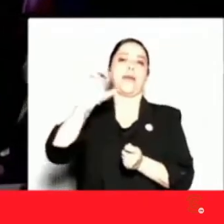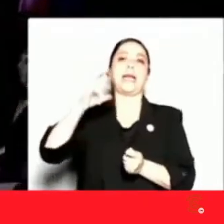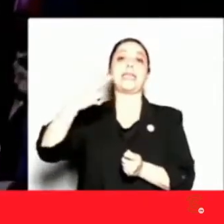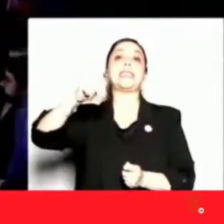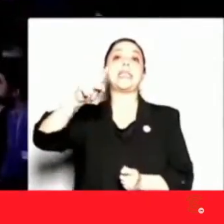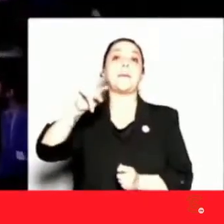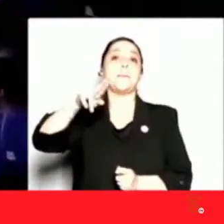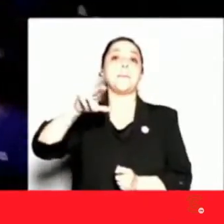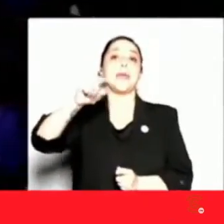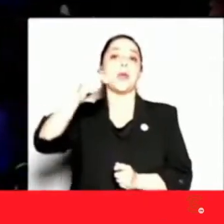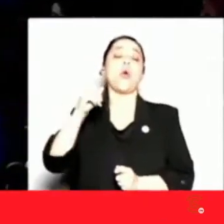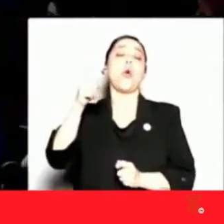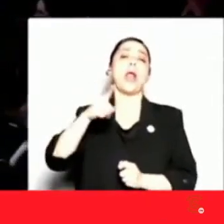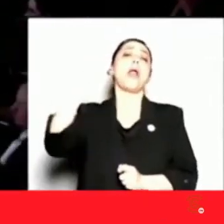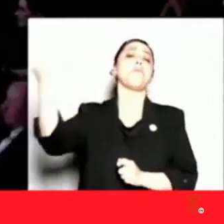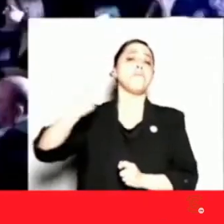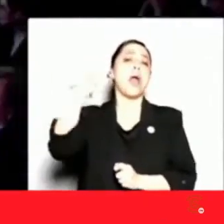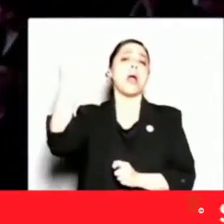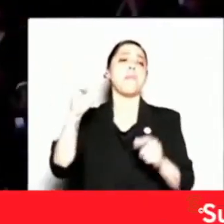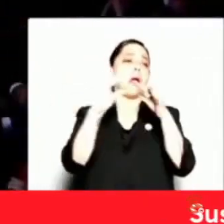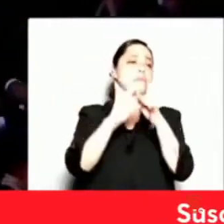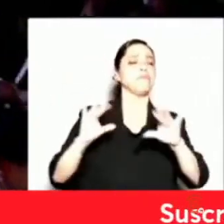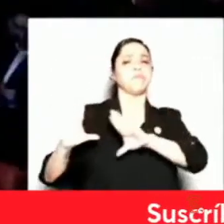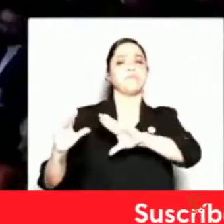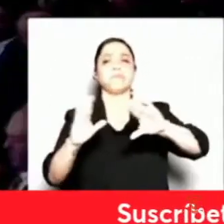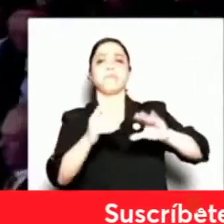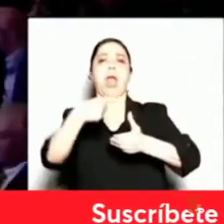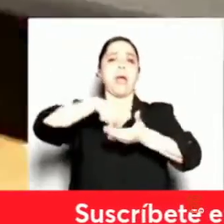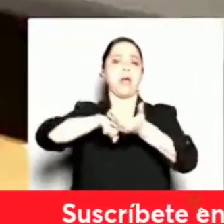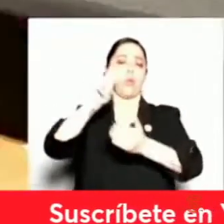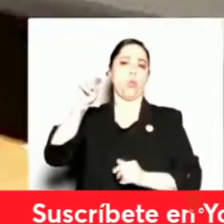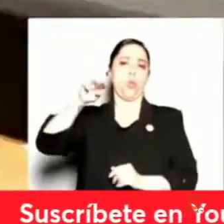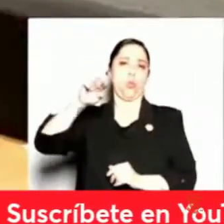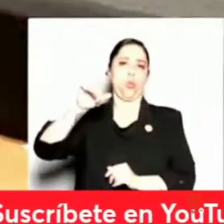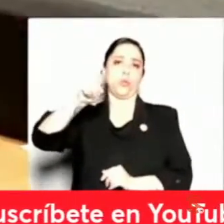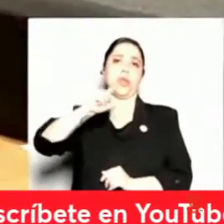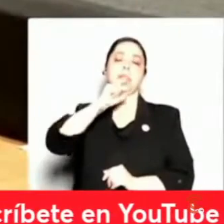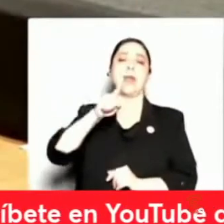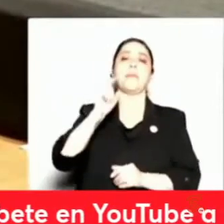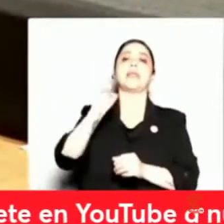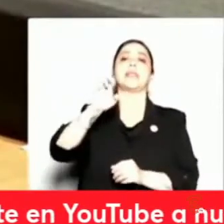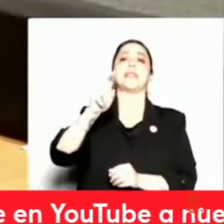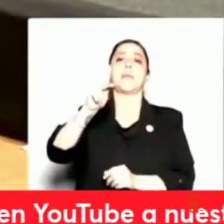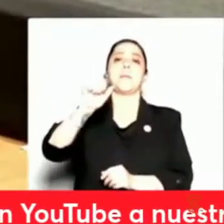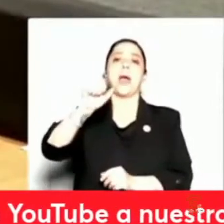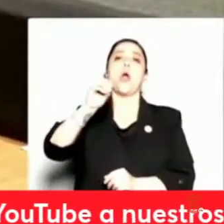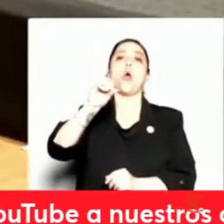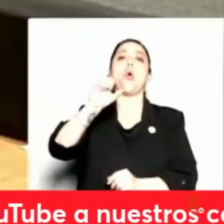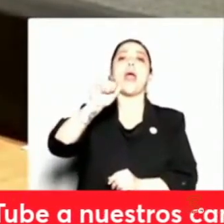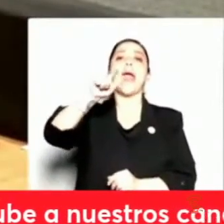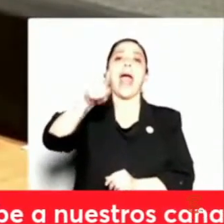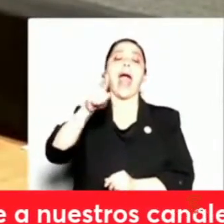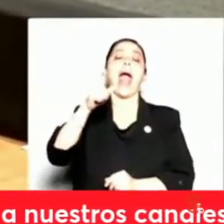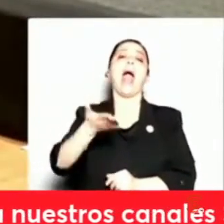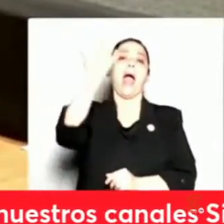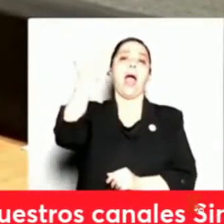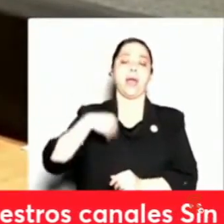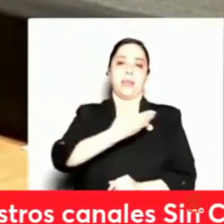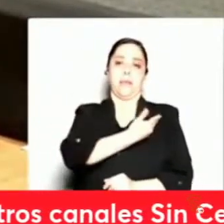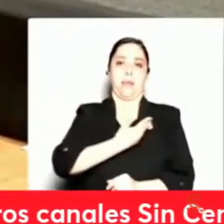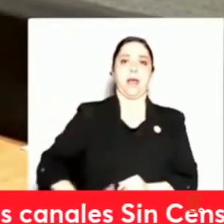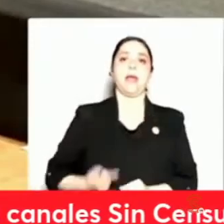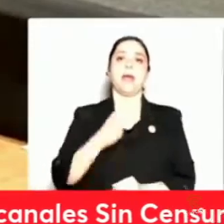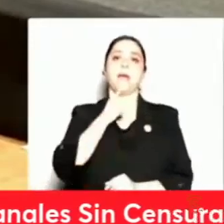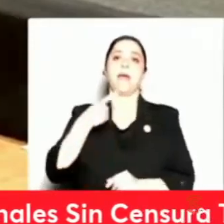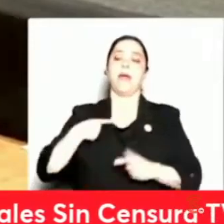Chapingo, ha sido catedrático en la Facultad de Economía de la UNAM y consultor de la CEPAL y de la OEA. El presidente Andrés Manuel López Obrador lo